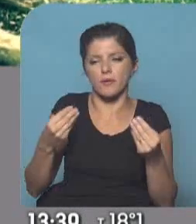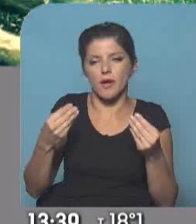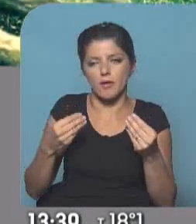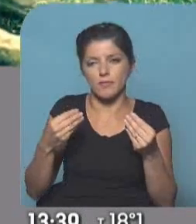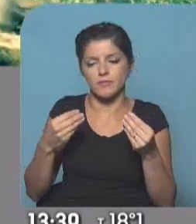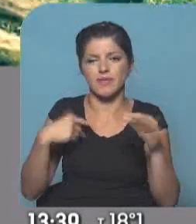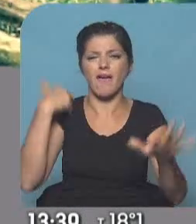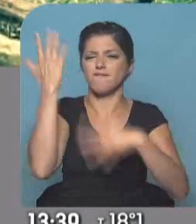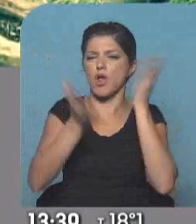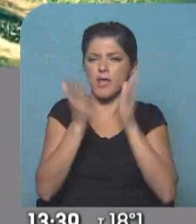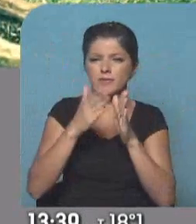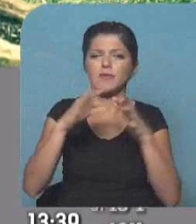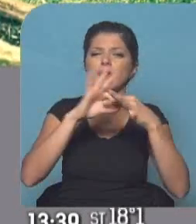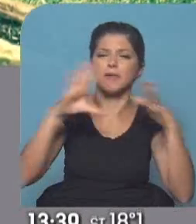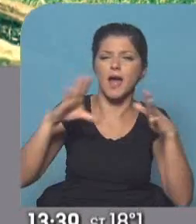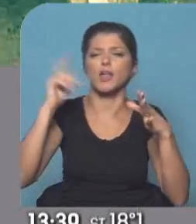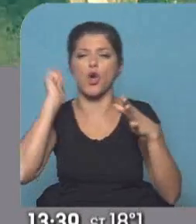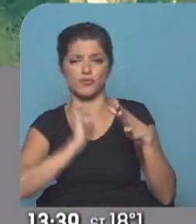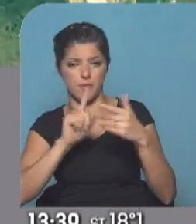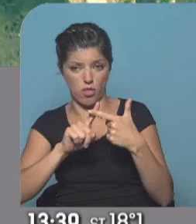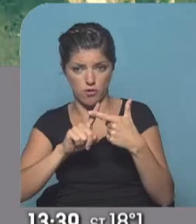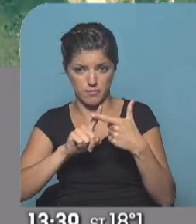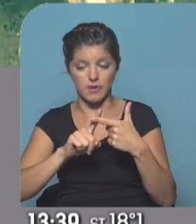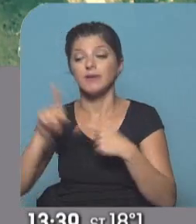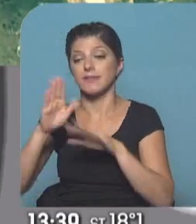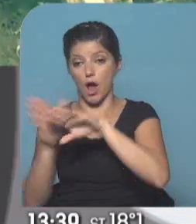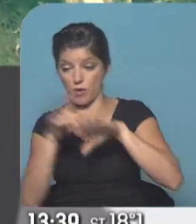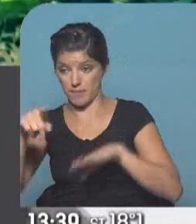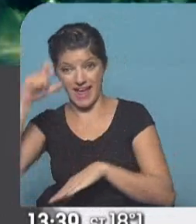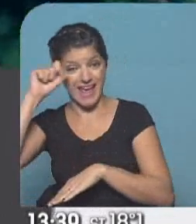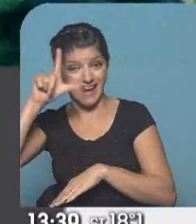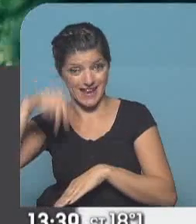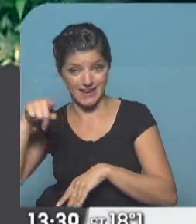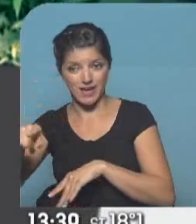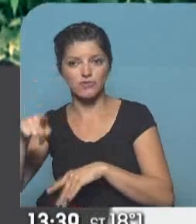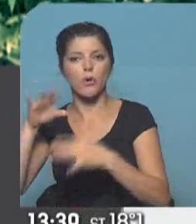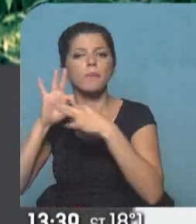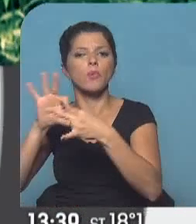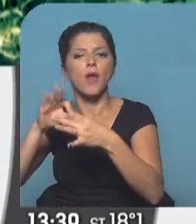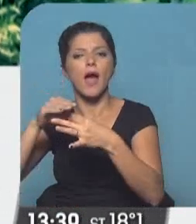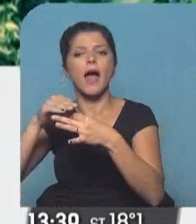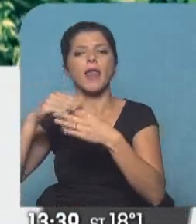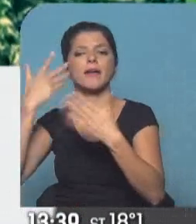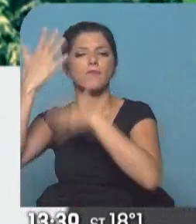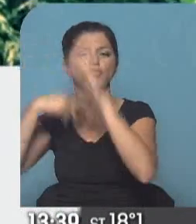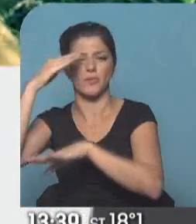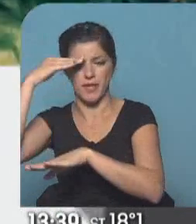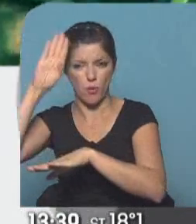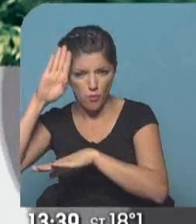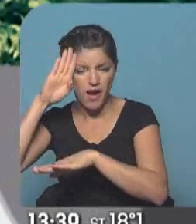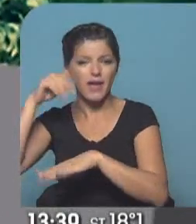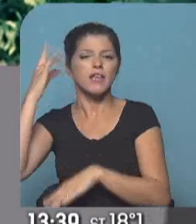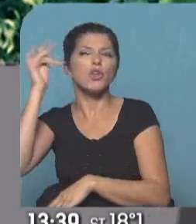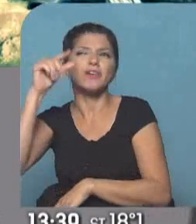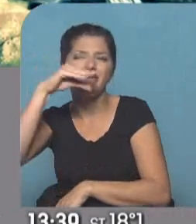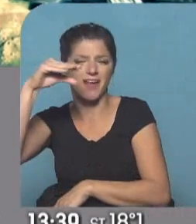etapa de la violencia entre liberales y conservadores. El Ejército de Liberación Nacional tiene un origen más vinculado a la Revolución Cubana y a las teorías foquistas del Che Guevara, lo cual le